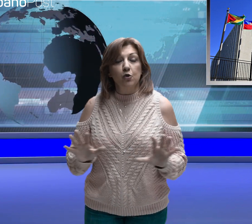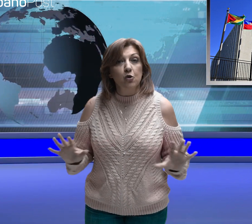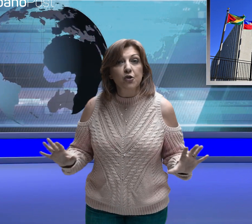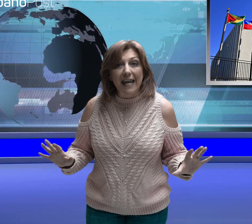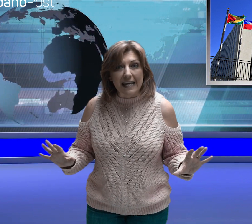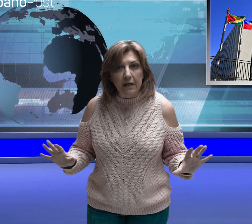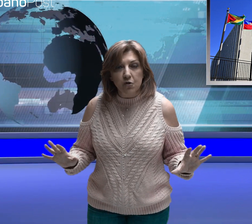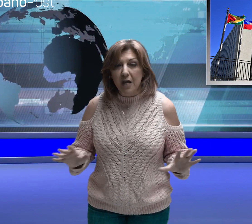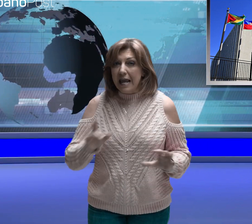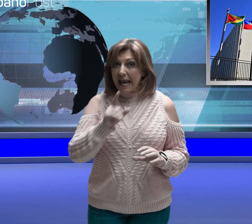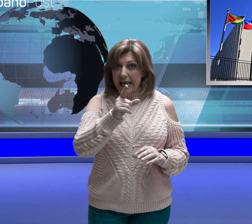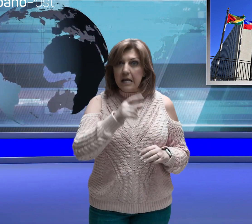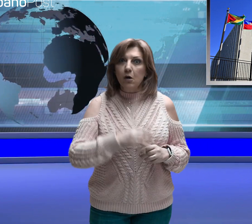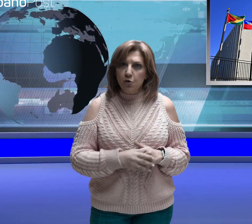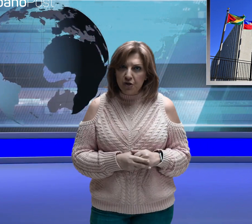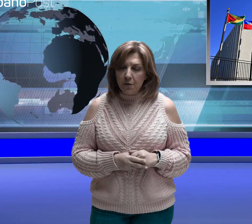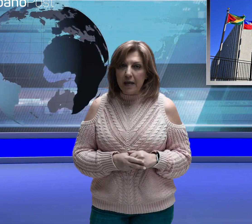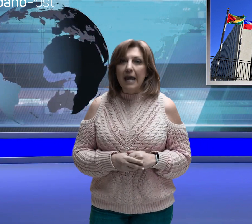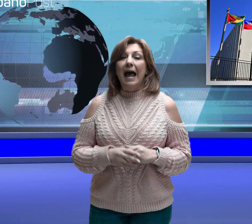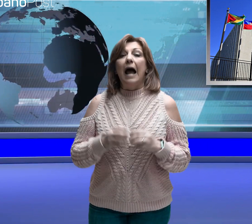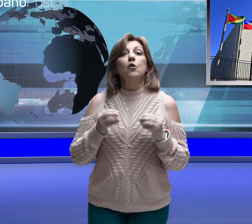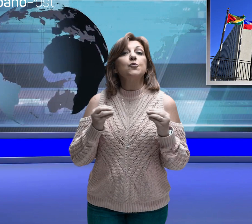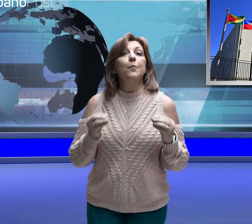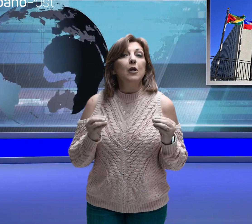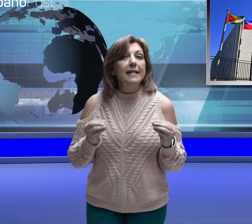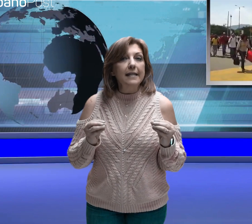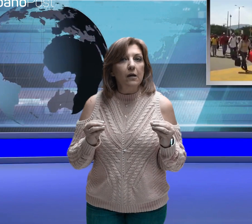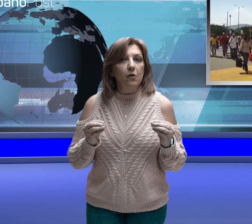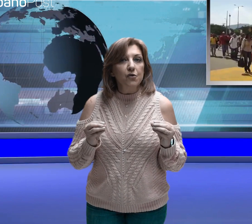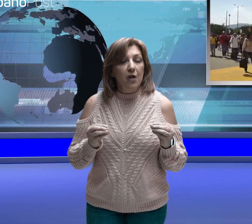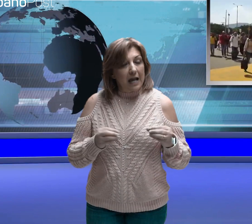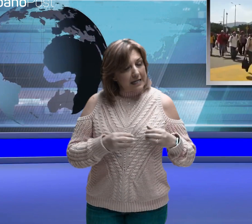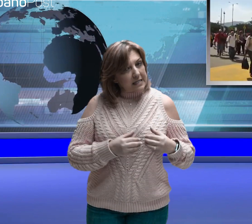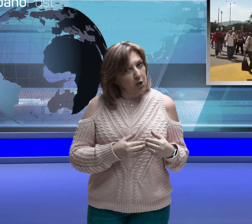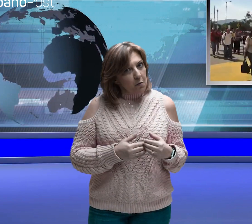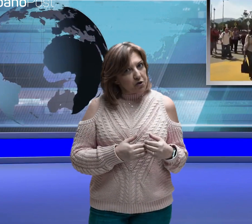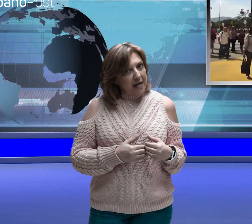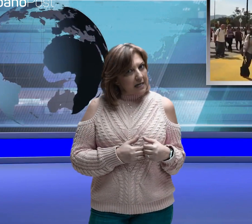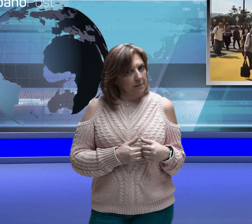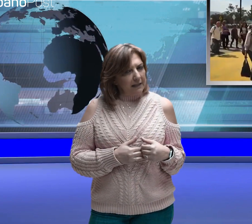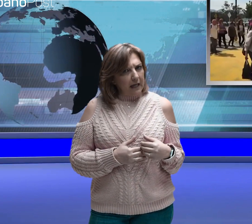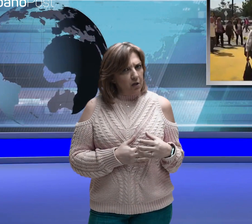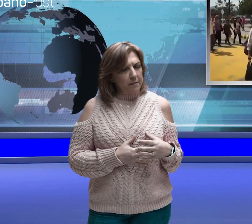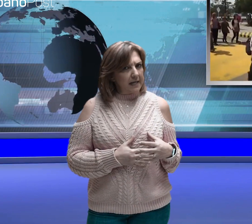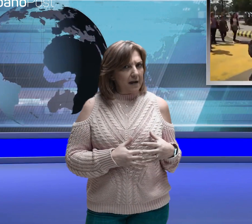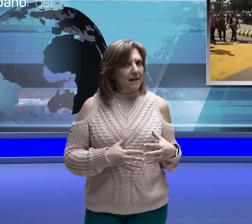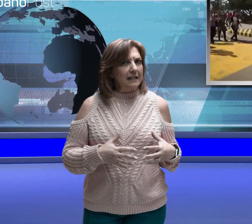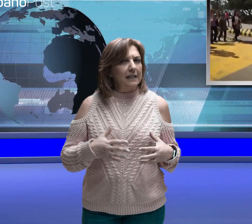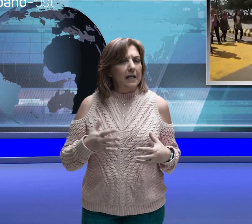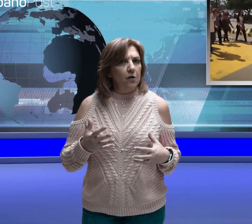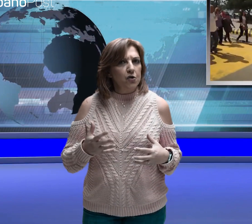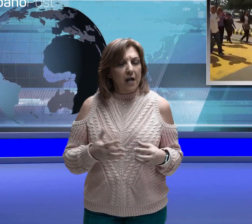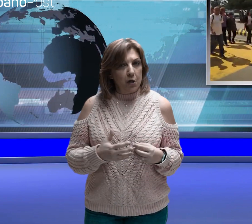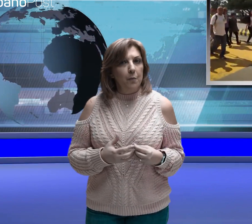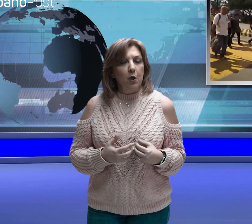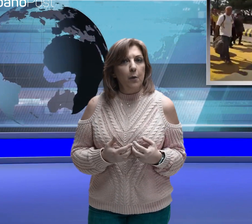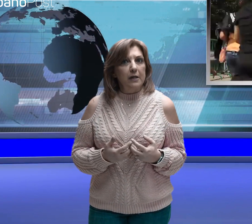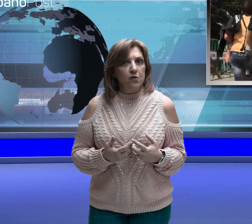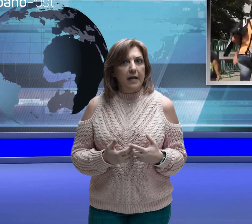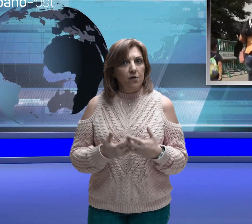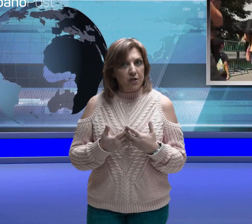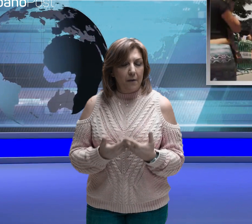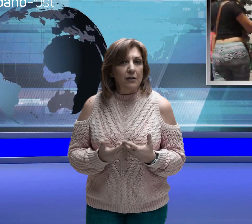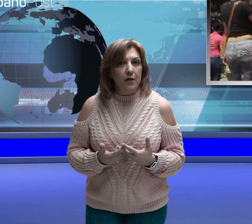a todos los géneros e inclusive a los políticos, así como se ha incrementado de manera vertiginosa el número